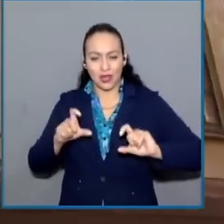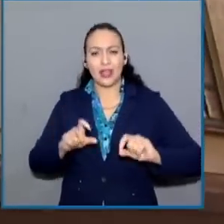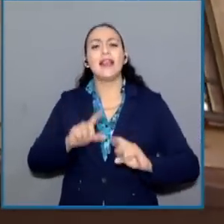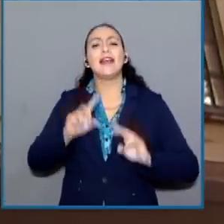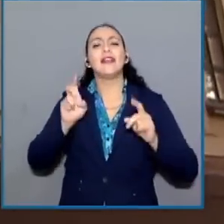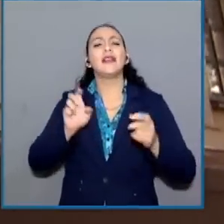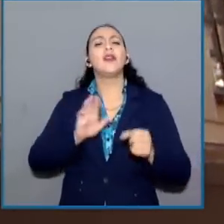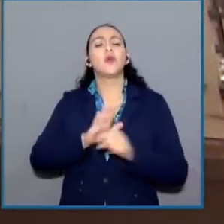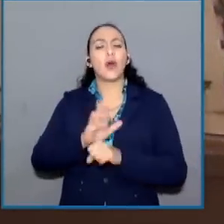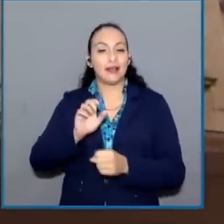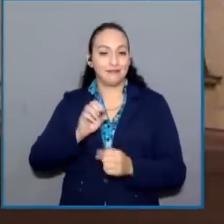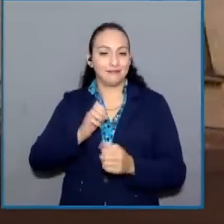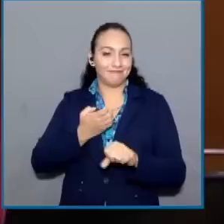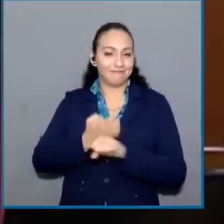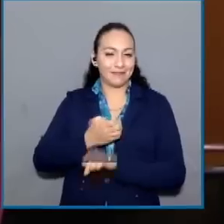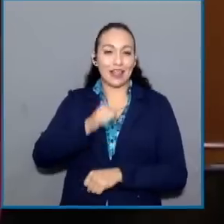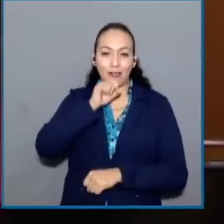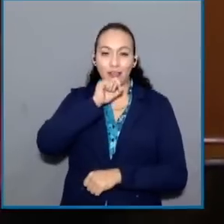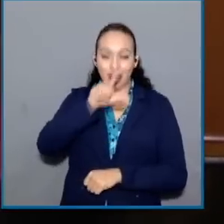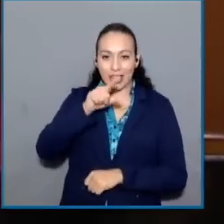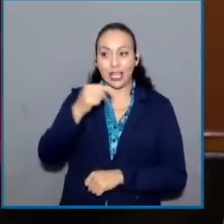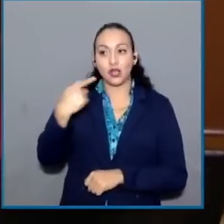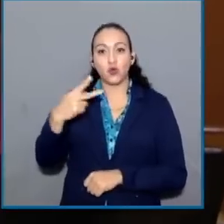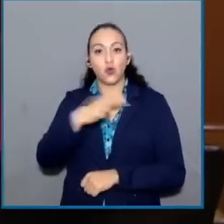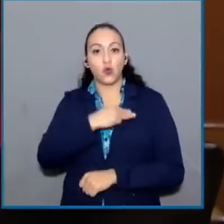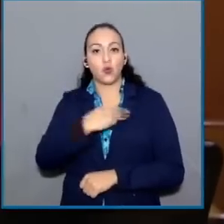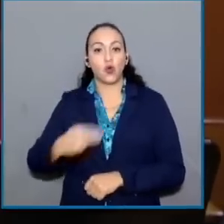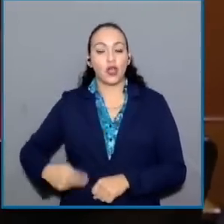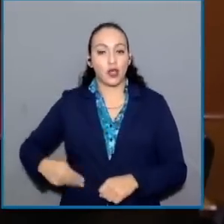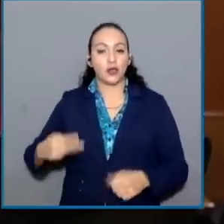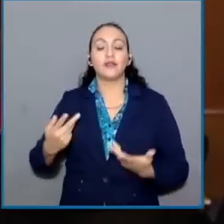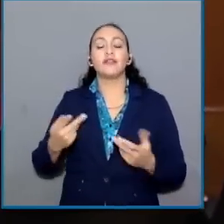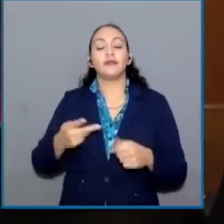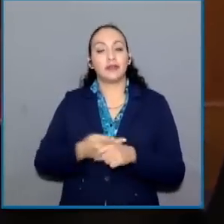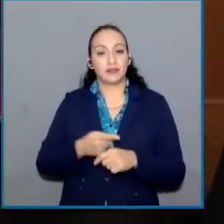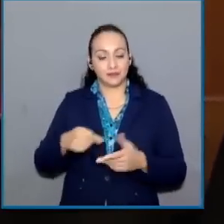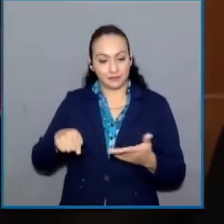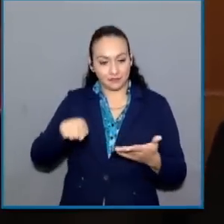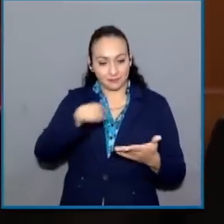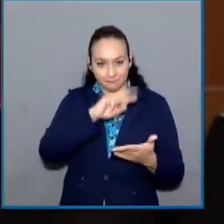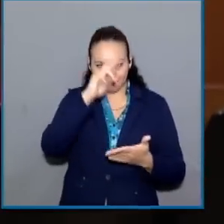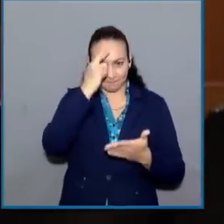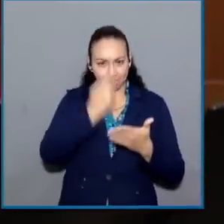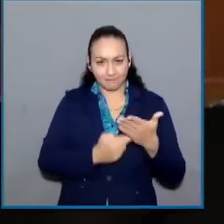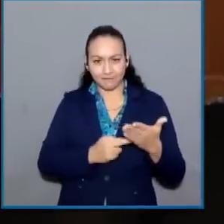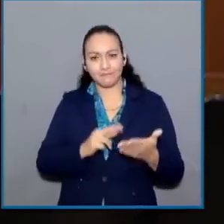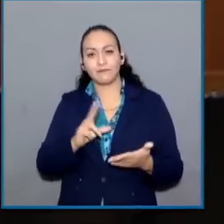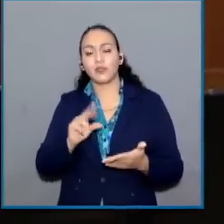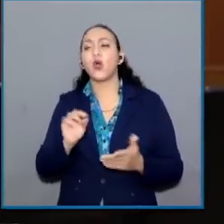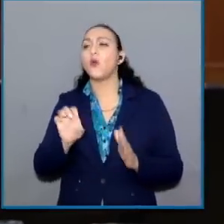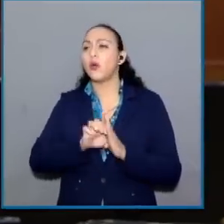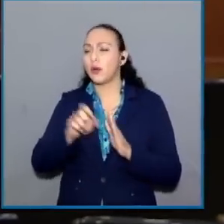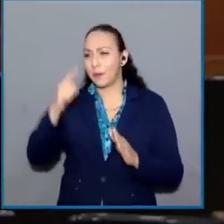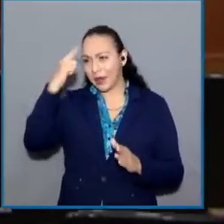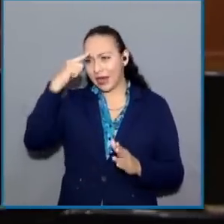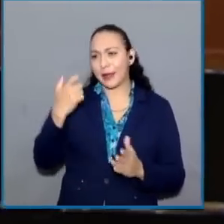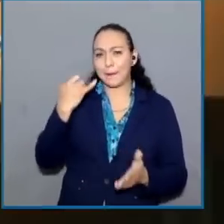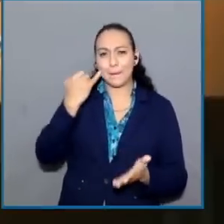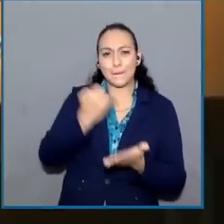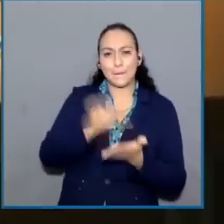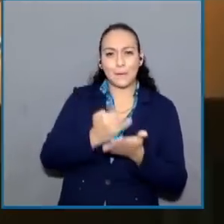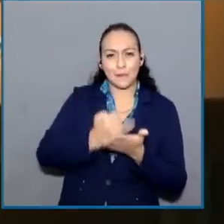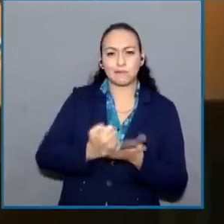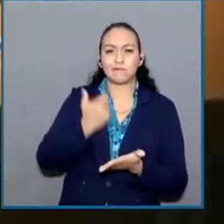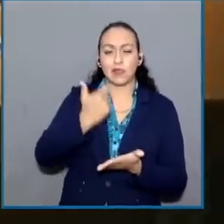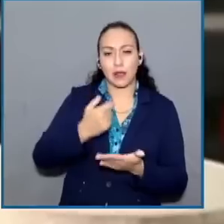Jalisco y sus municipios no viola la prohibición de exención o condonación de impuestos, la obligación de contribuir al gasto público,